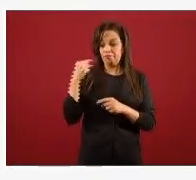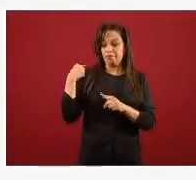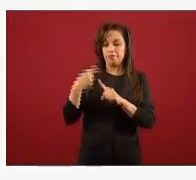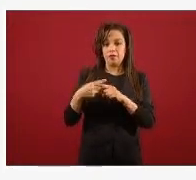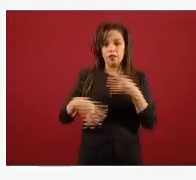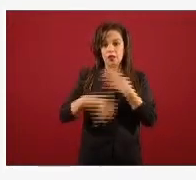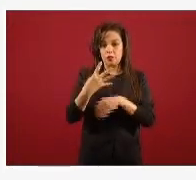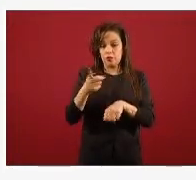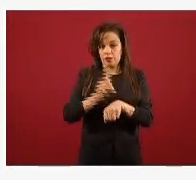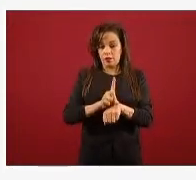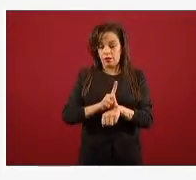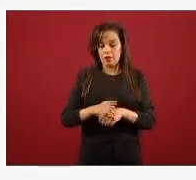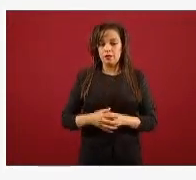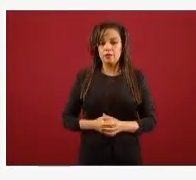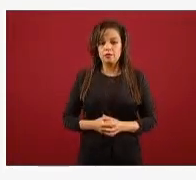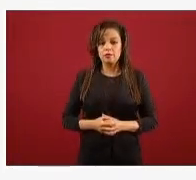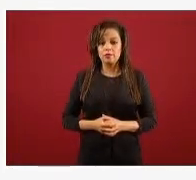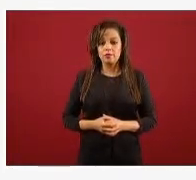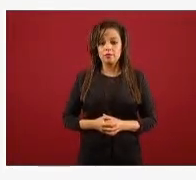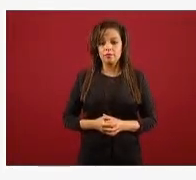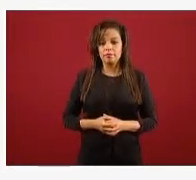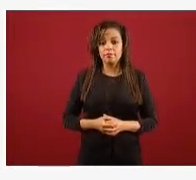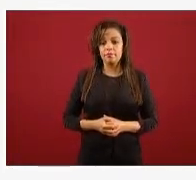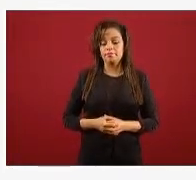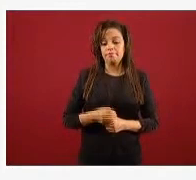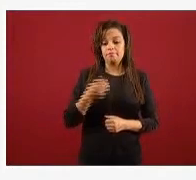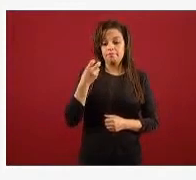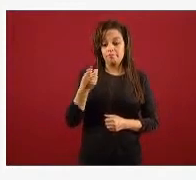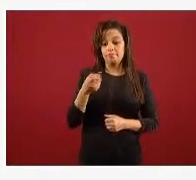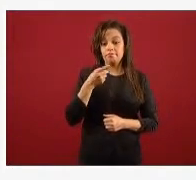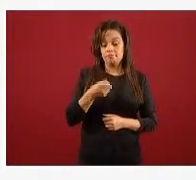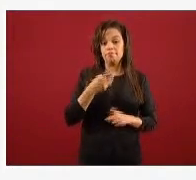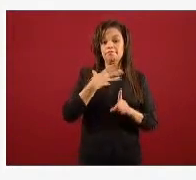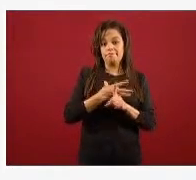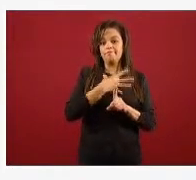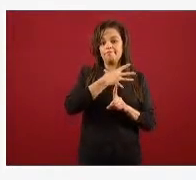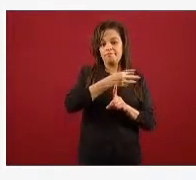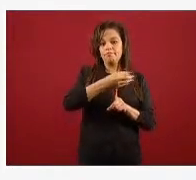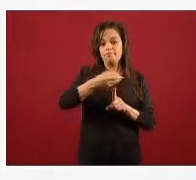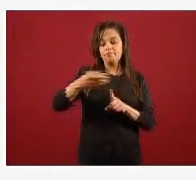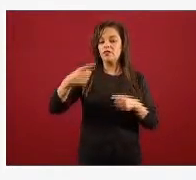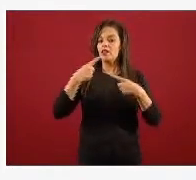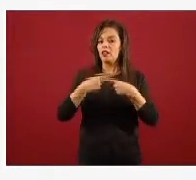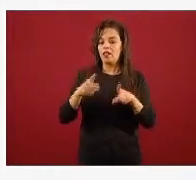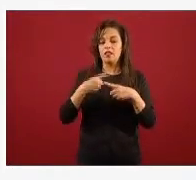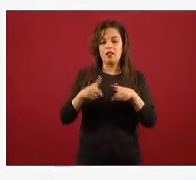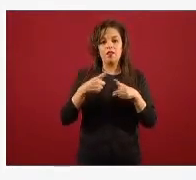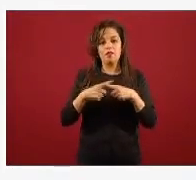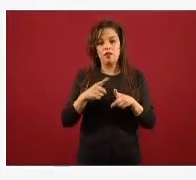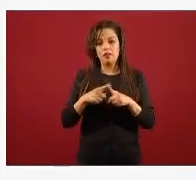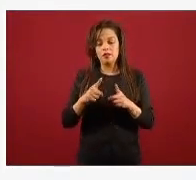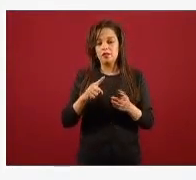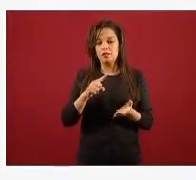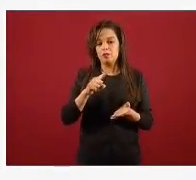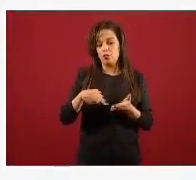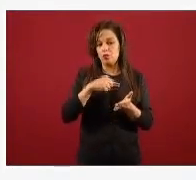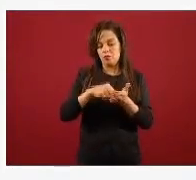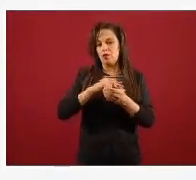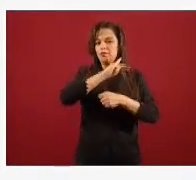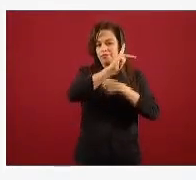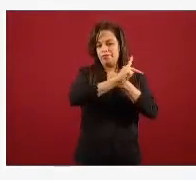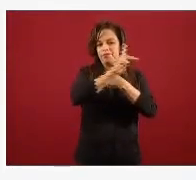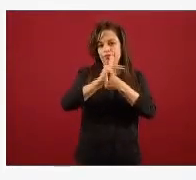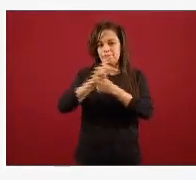que marca la evolución y la mantención de la transmisión en los diferentes